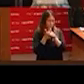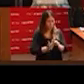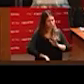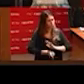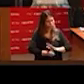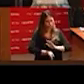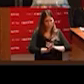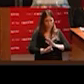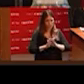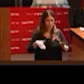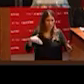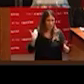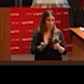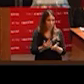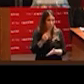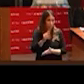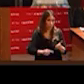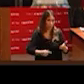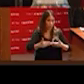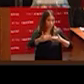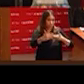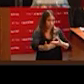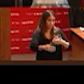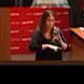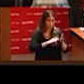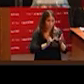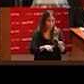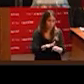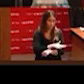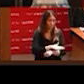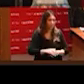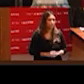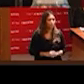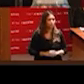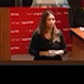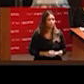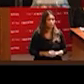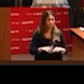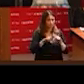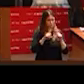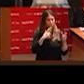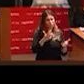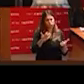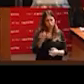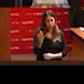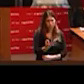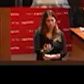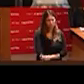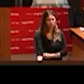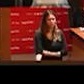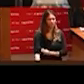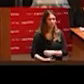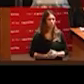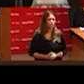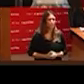mantiene durante toda la vigencia del contrato en cuanto a los beneficios para la empresa aparte de